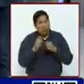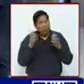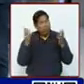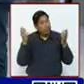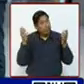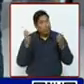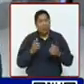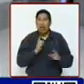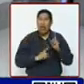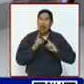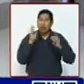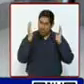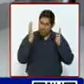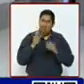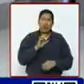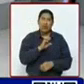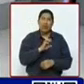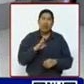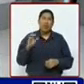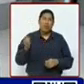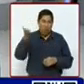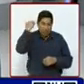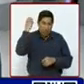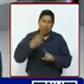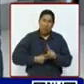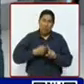lugar a dudas. Algo similar pasó en Cochabamba hace unos